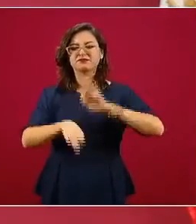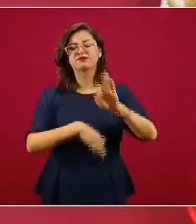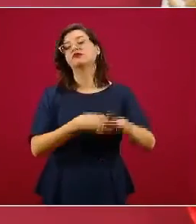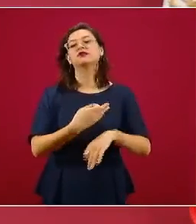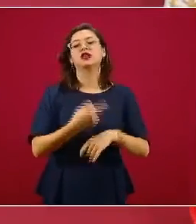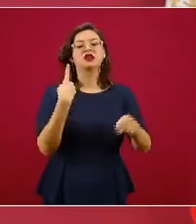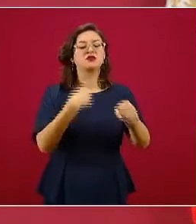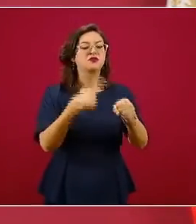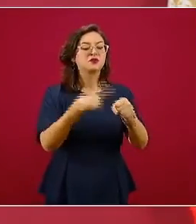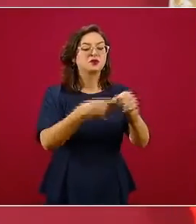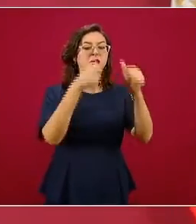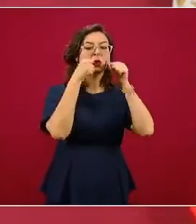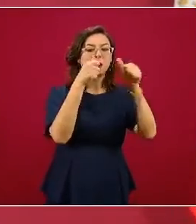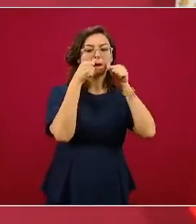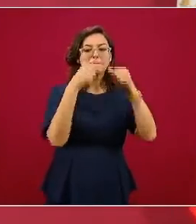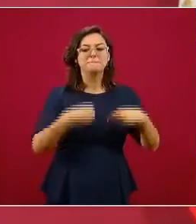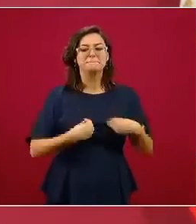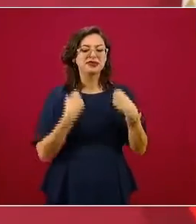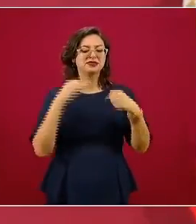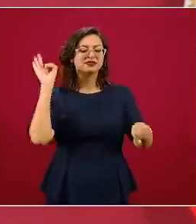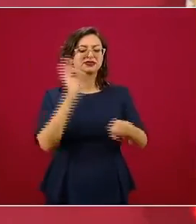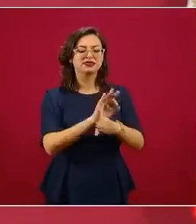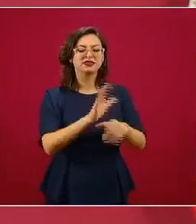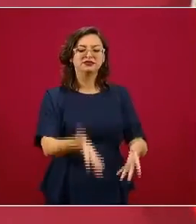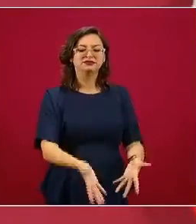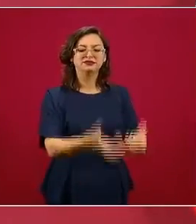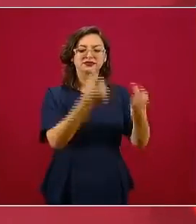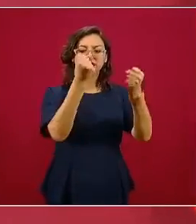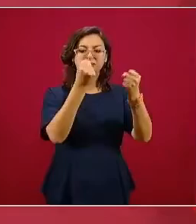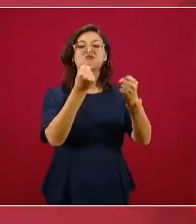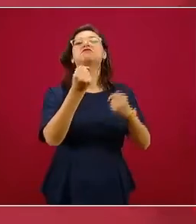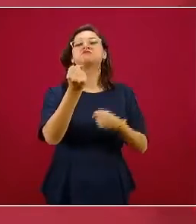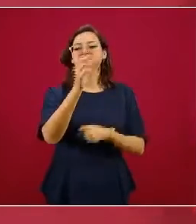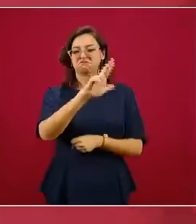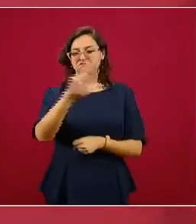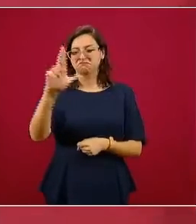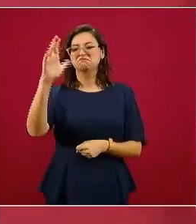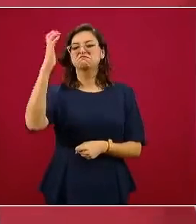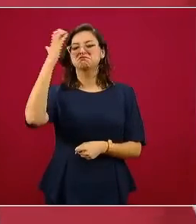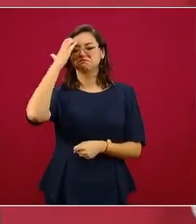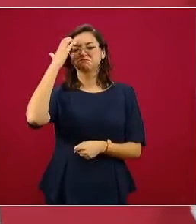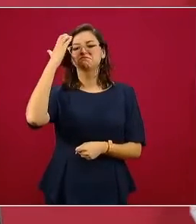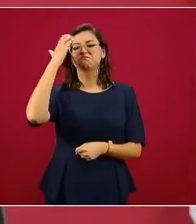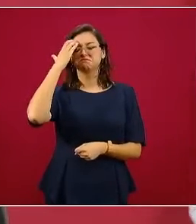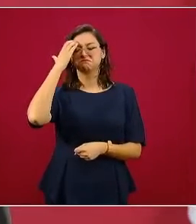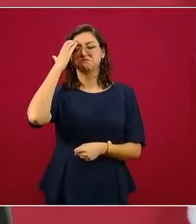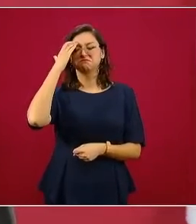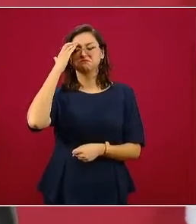atendiendo a los enfermos, salvando vidas. Por eso los reconocimientos, y es